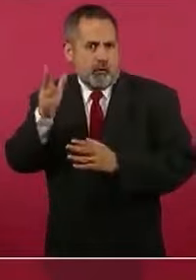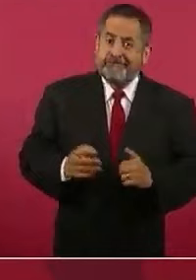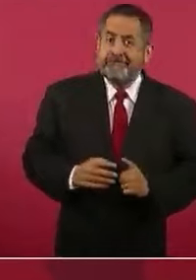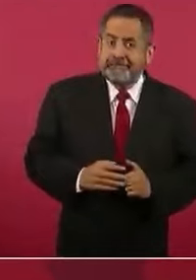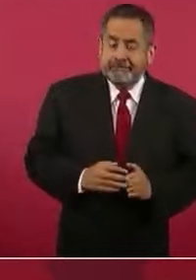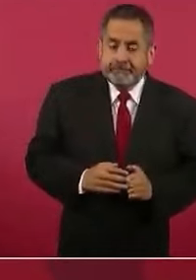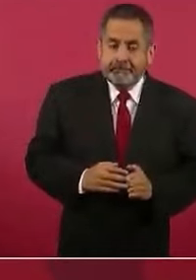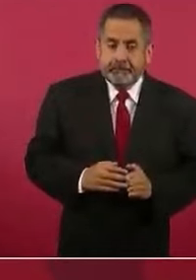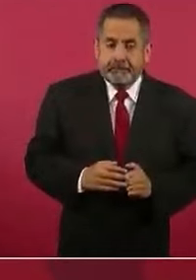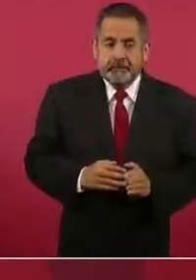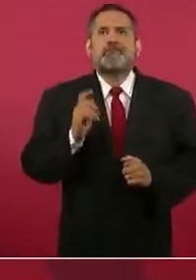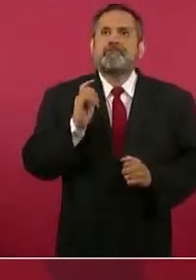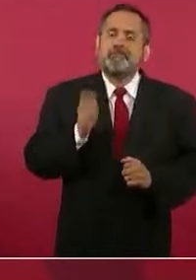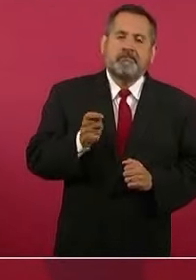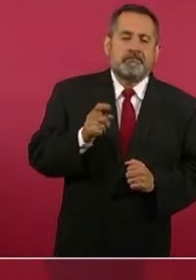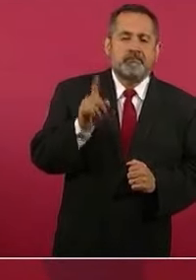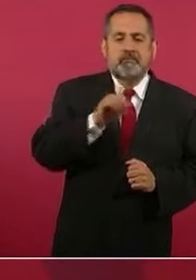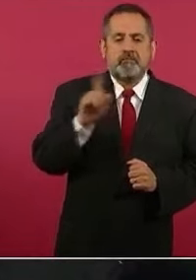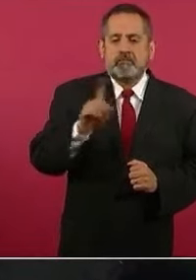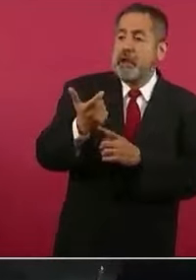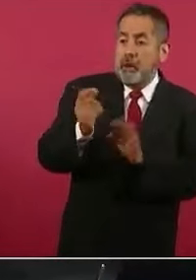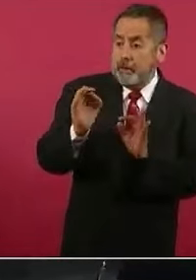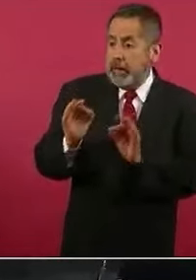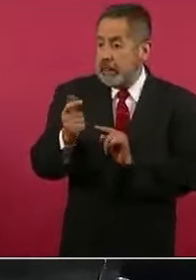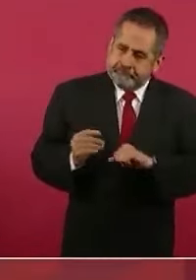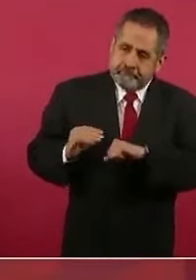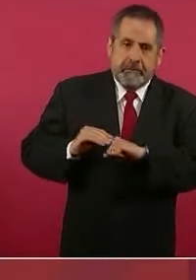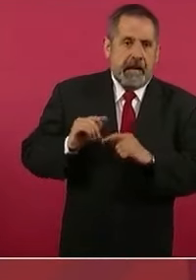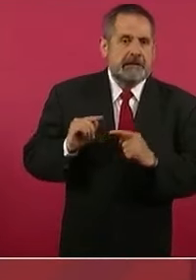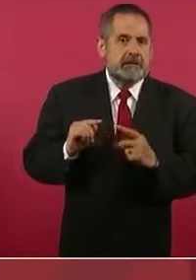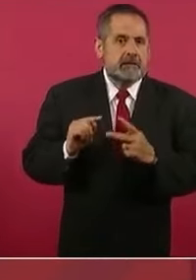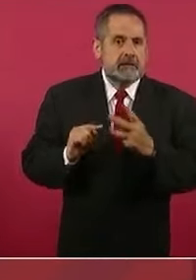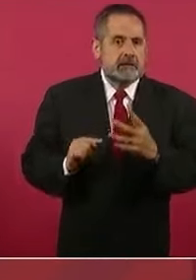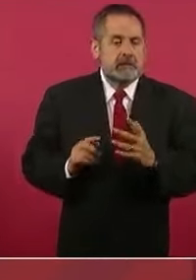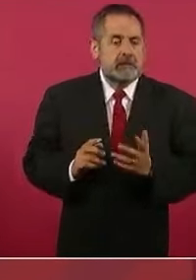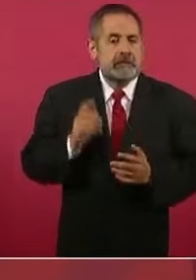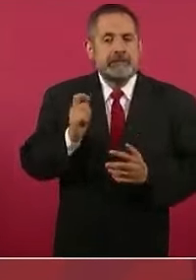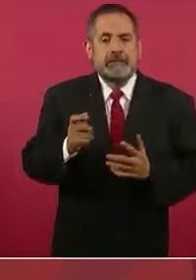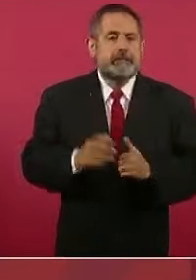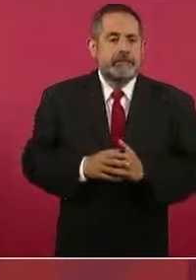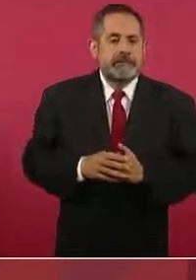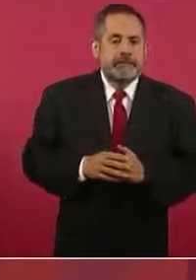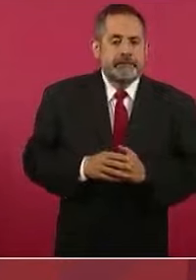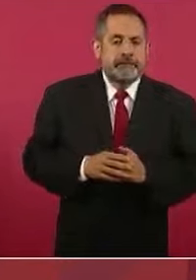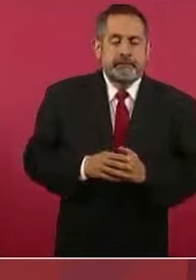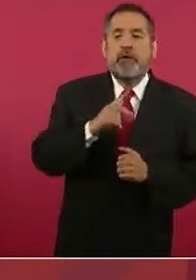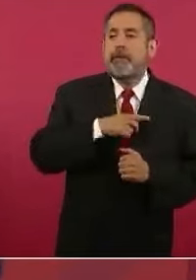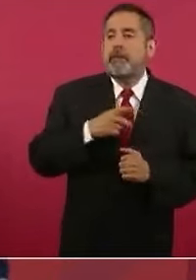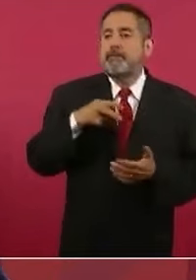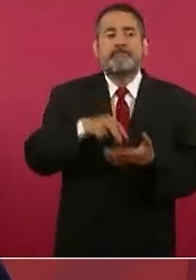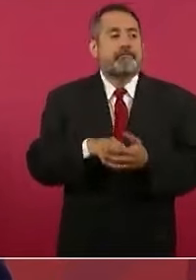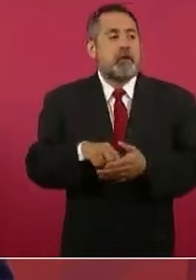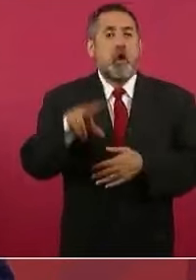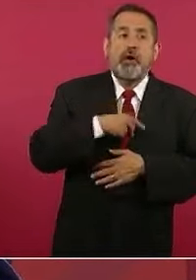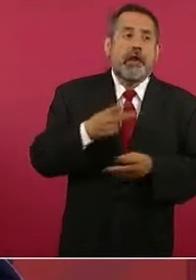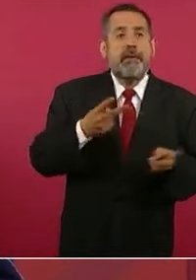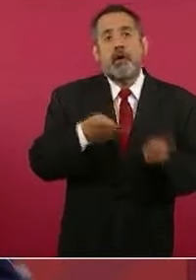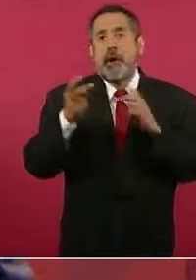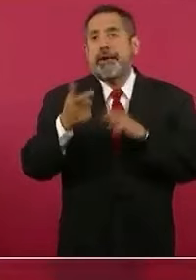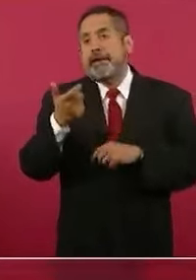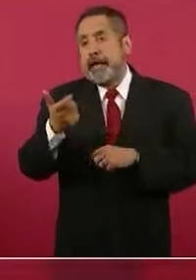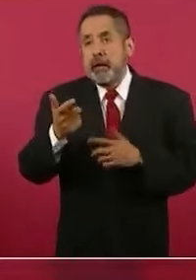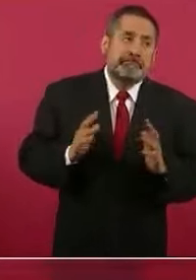jóvenes, porque no es nada más el bienestar material. Es decir, vamos a que no se roben el dinero para